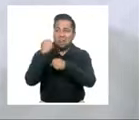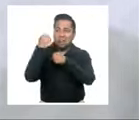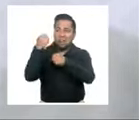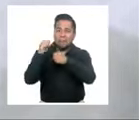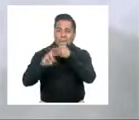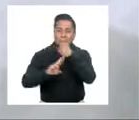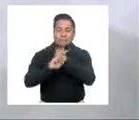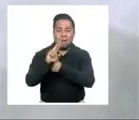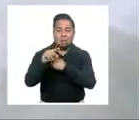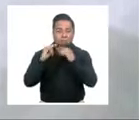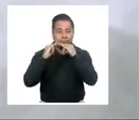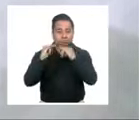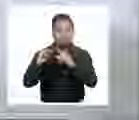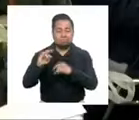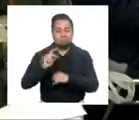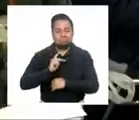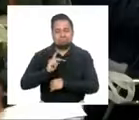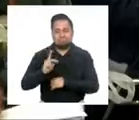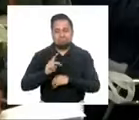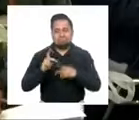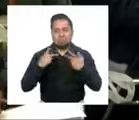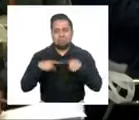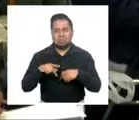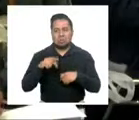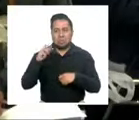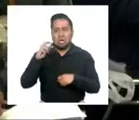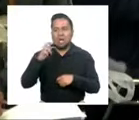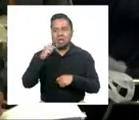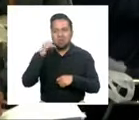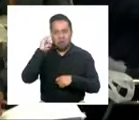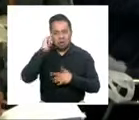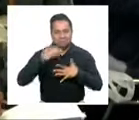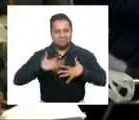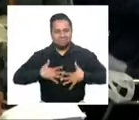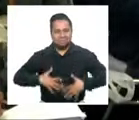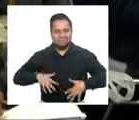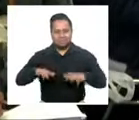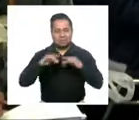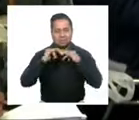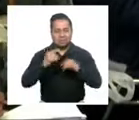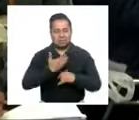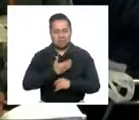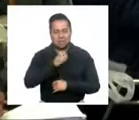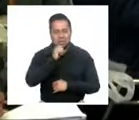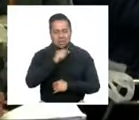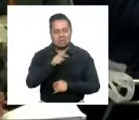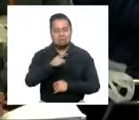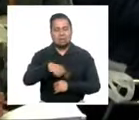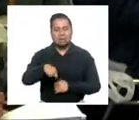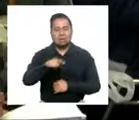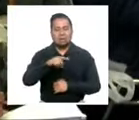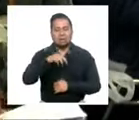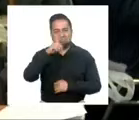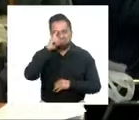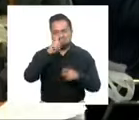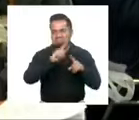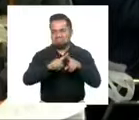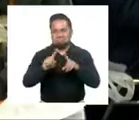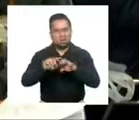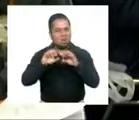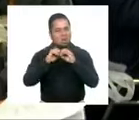manifestándose, nuestros hermanos triquis en todo el portal del Zócalo, al igual que los tendederos de las